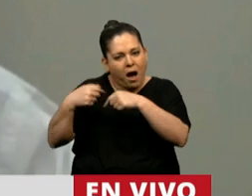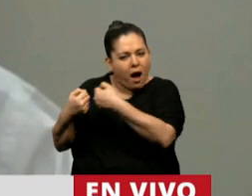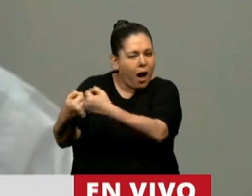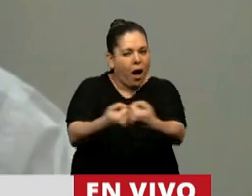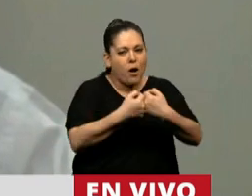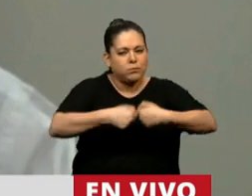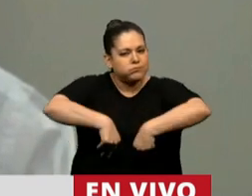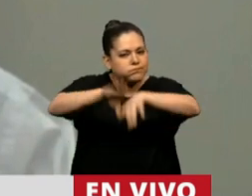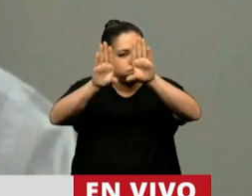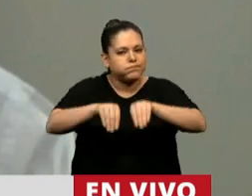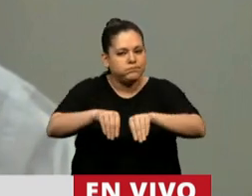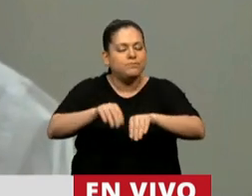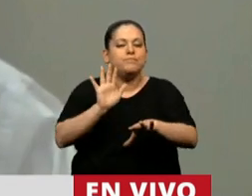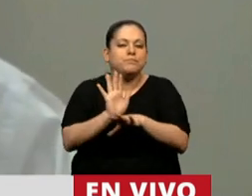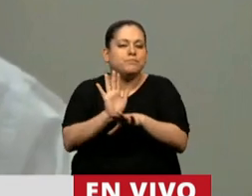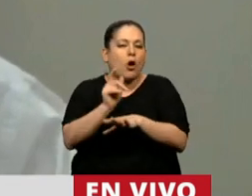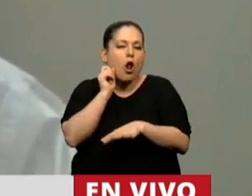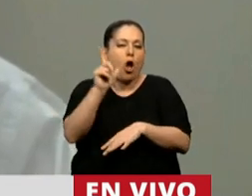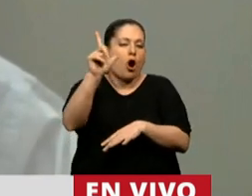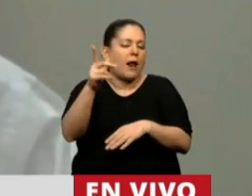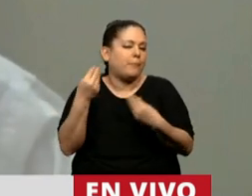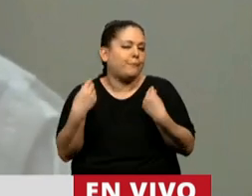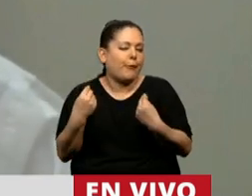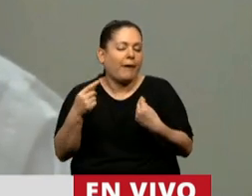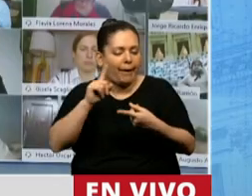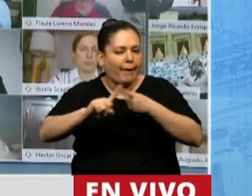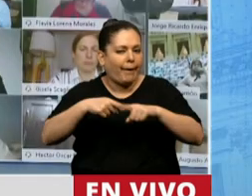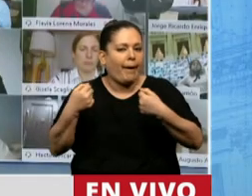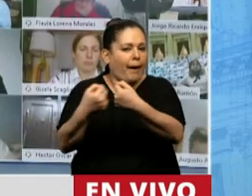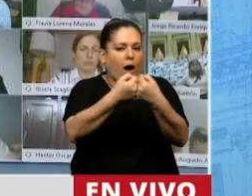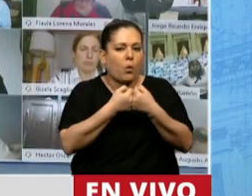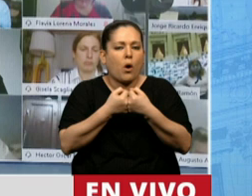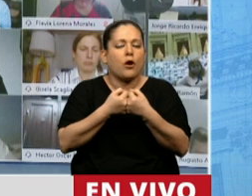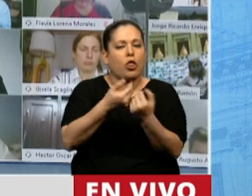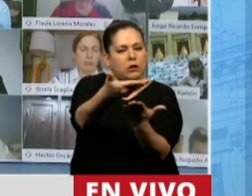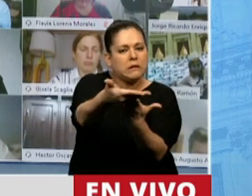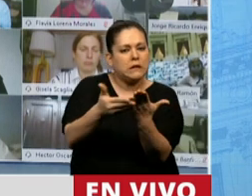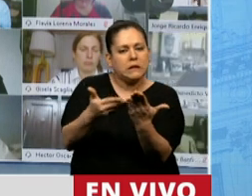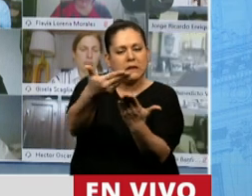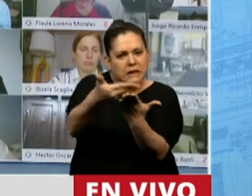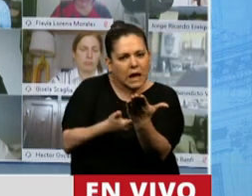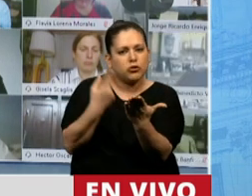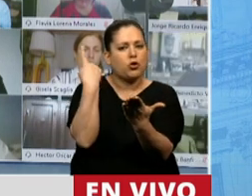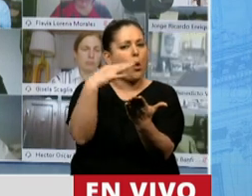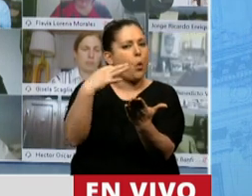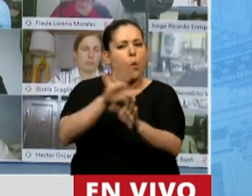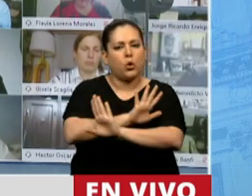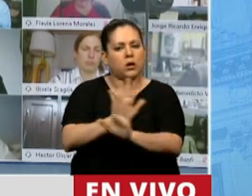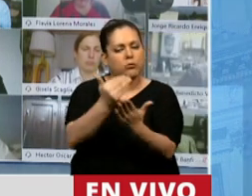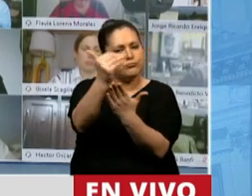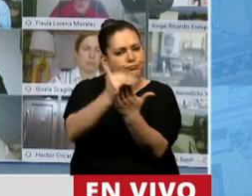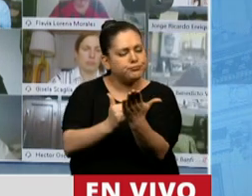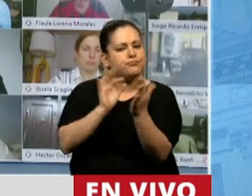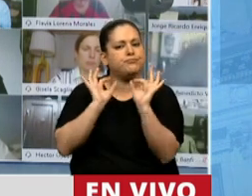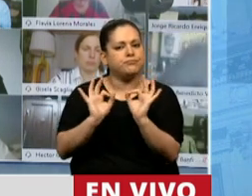este es decir hemos logrado eh acordar un un texto único y me parece un un hecho